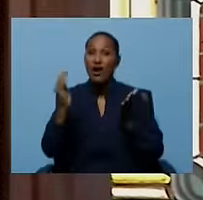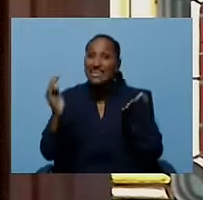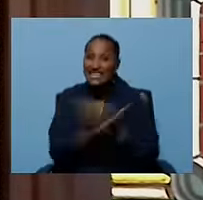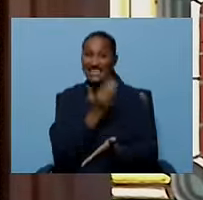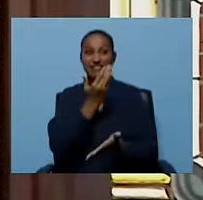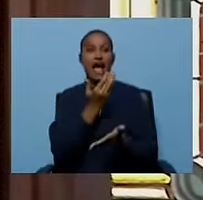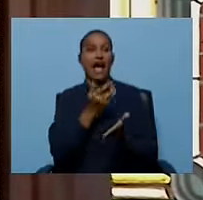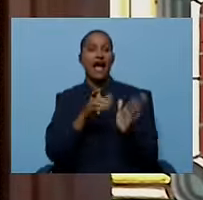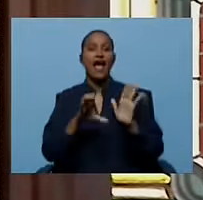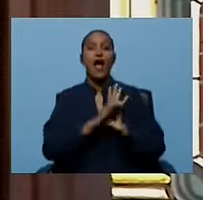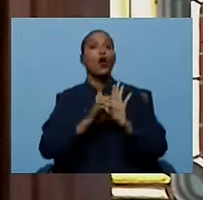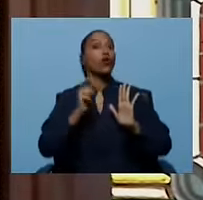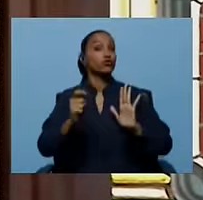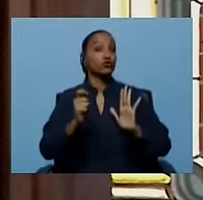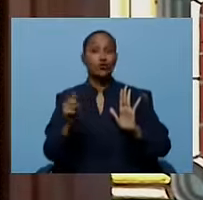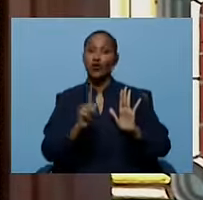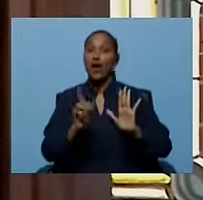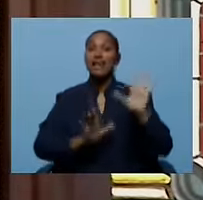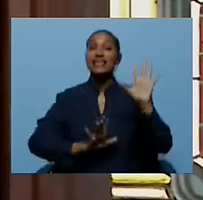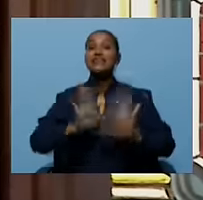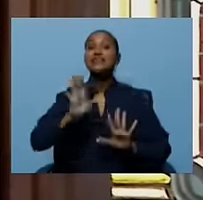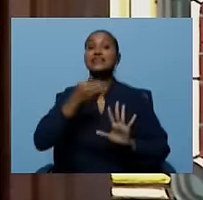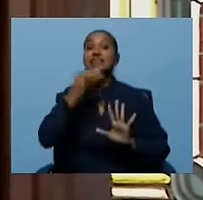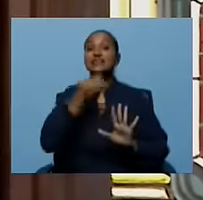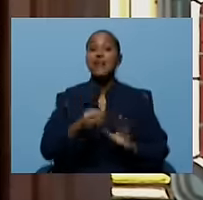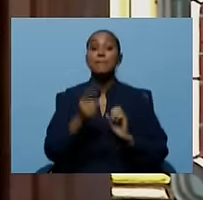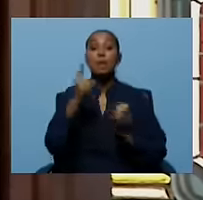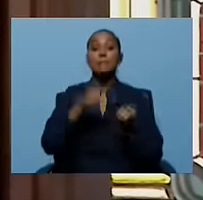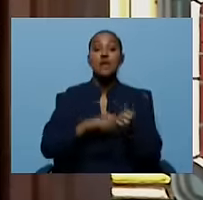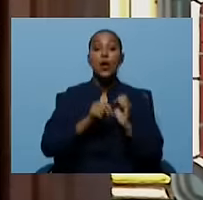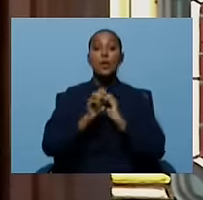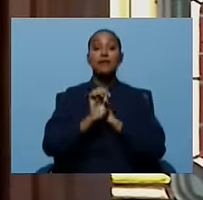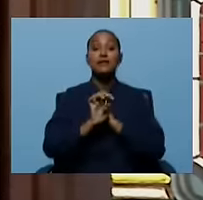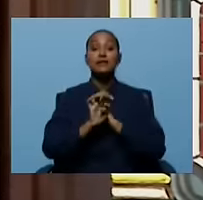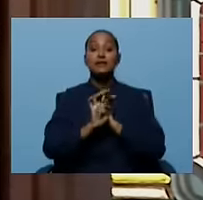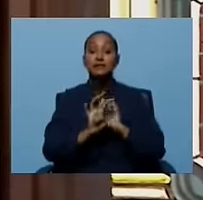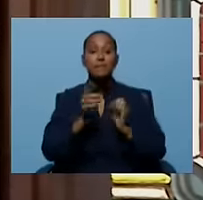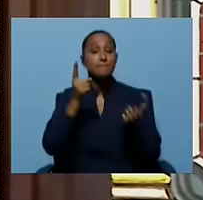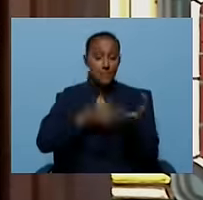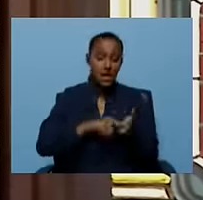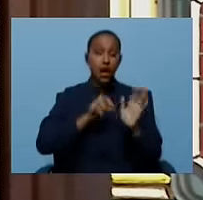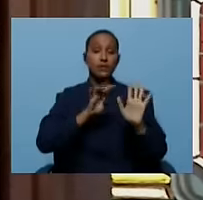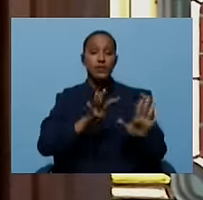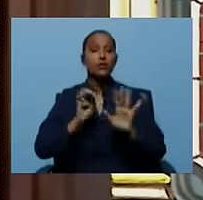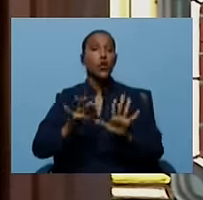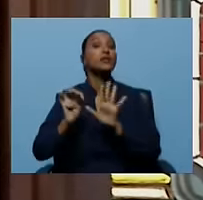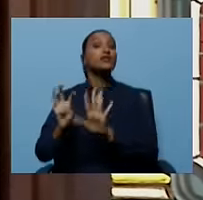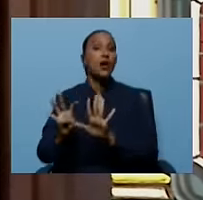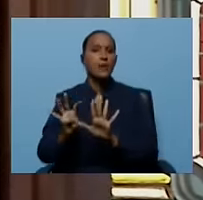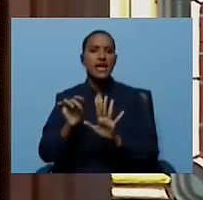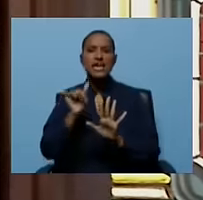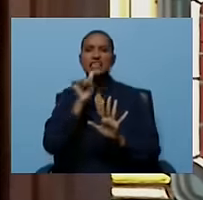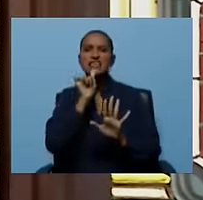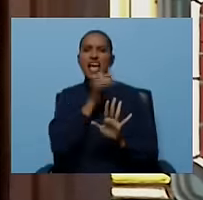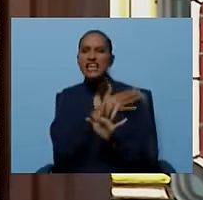de diciembre de 1999. ¿Quién trató de matarla, secuestrarla, asesinarla